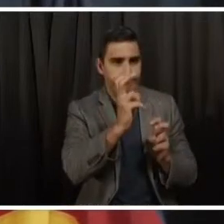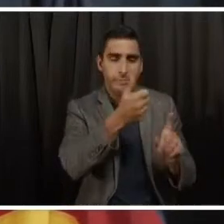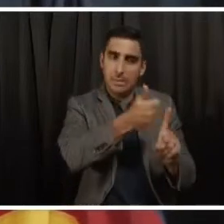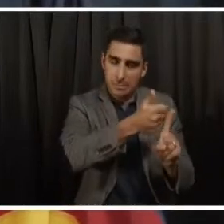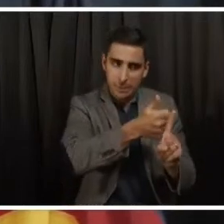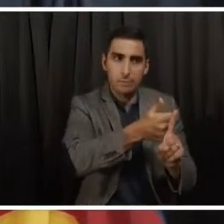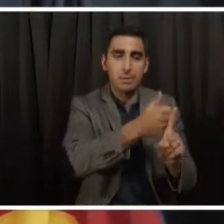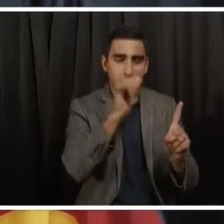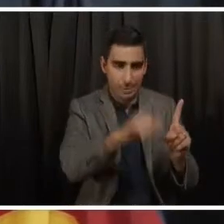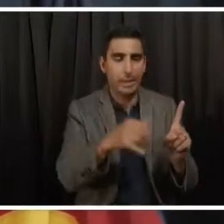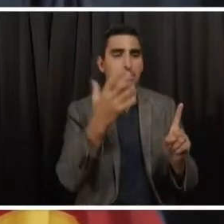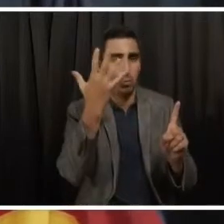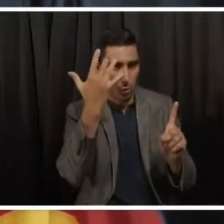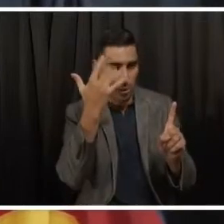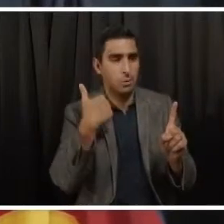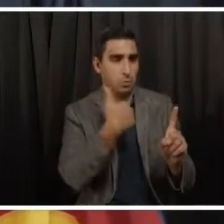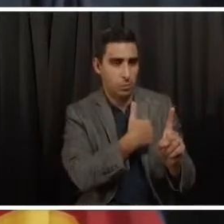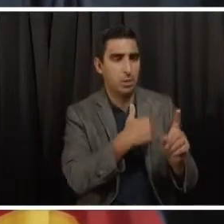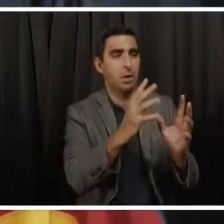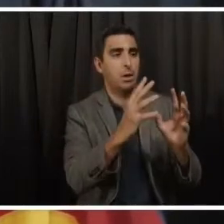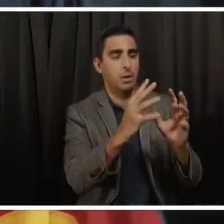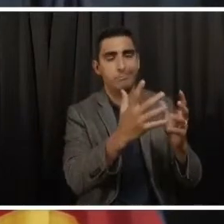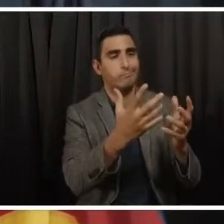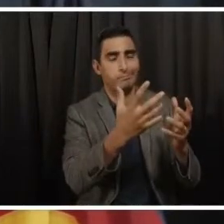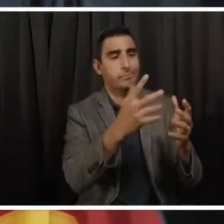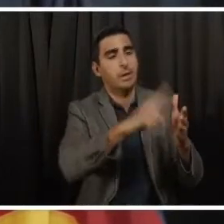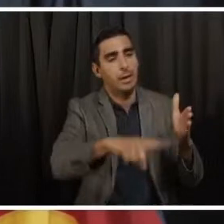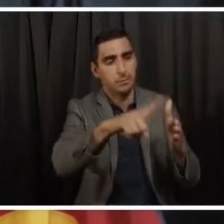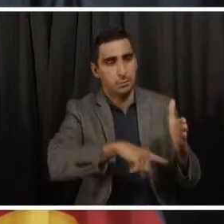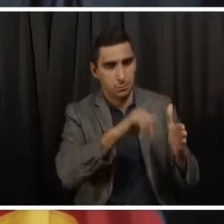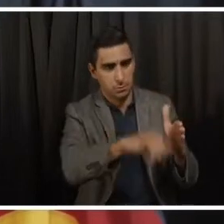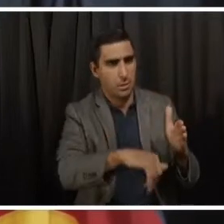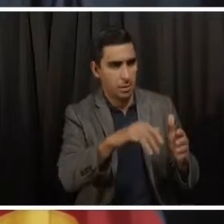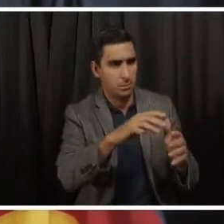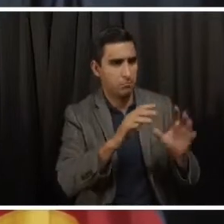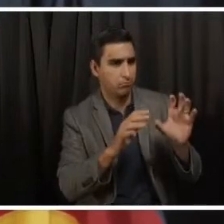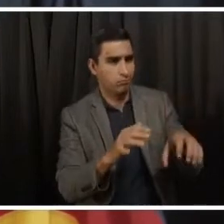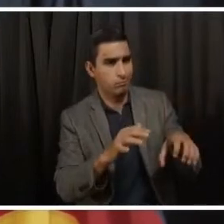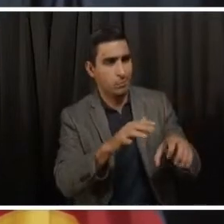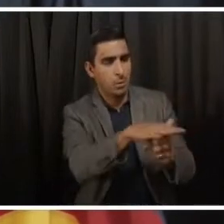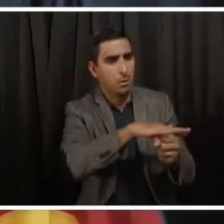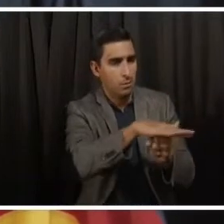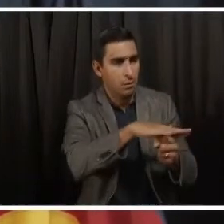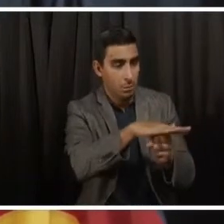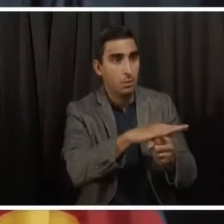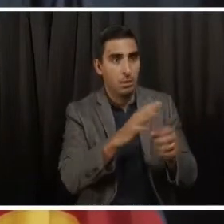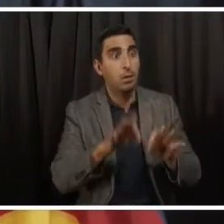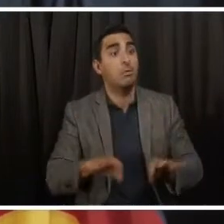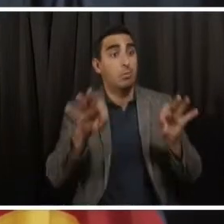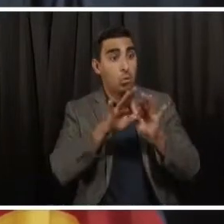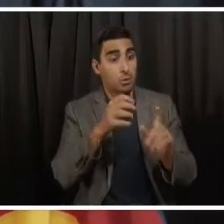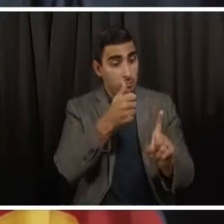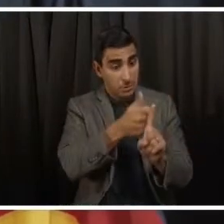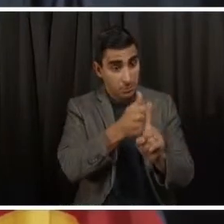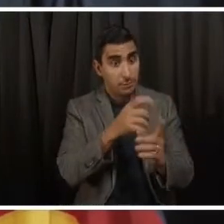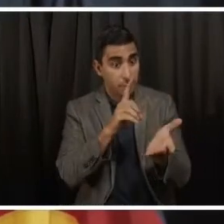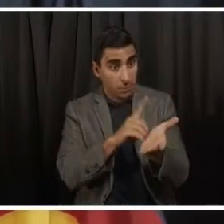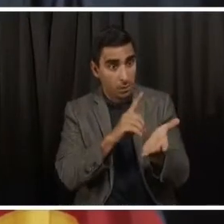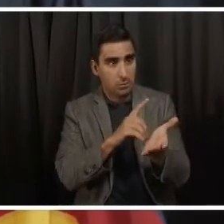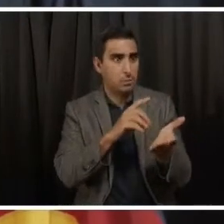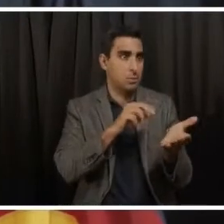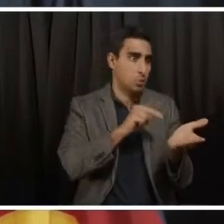razón que lo cancelamos porque es muy importante que los médicos su